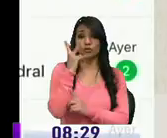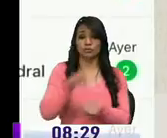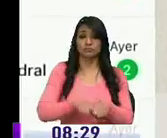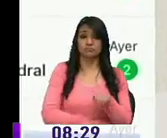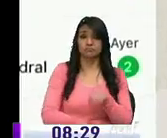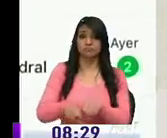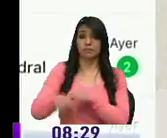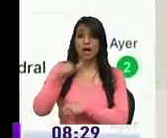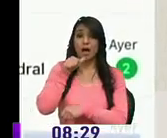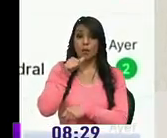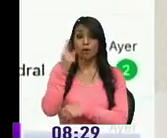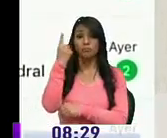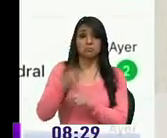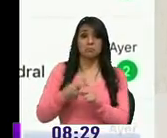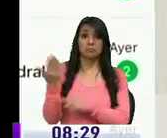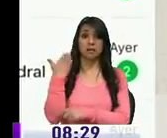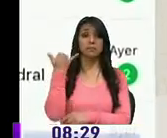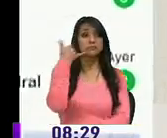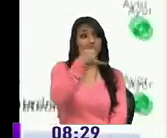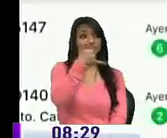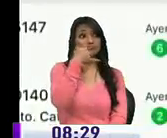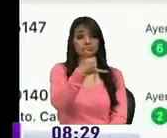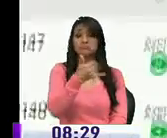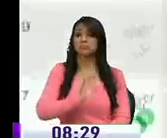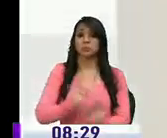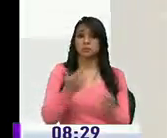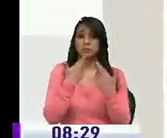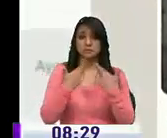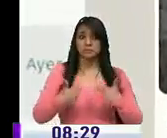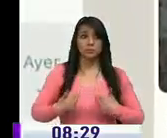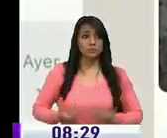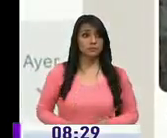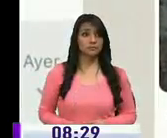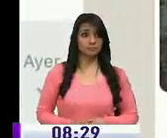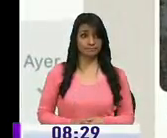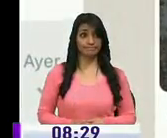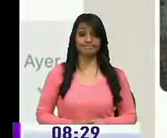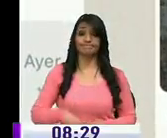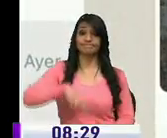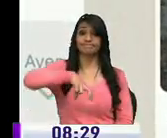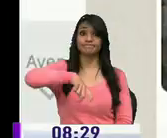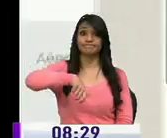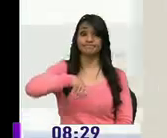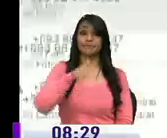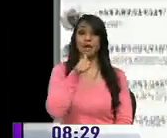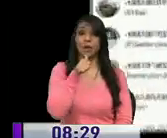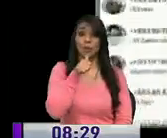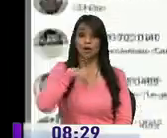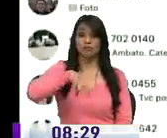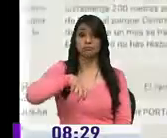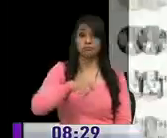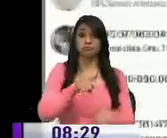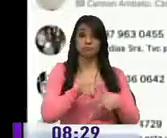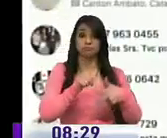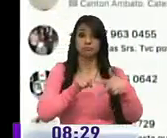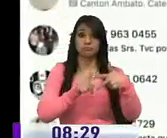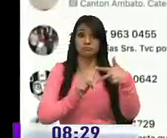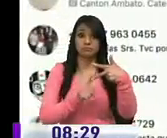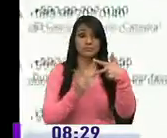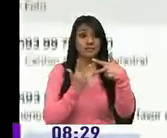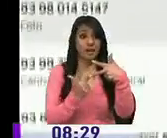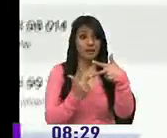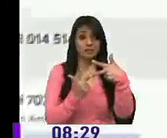agua. Desde hace un mes se ha hecho llamado a la EMAPS, pero no hay respuesta. Señores de la EMAPS, vamos 3, ¿ah? ¿Eh? Al dedo, así,